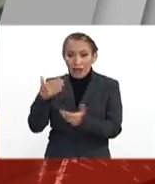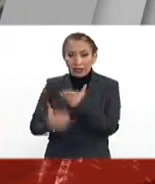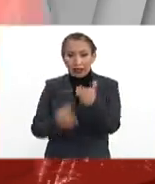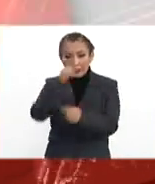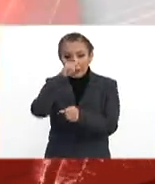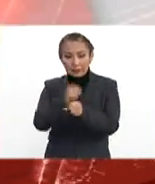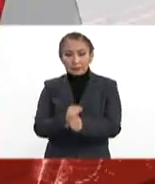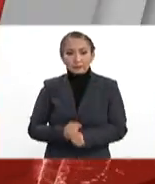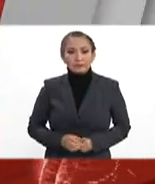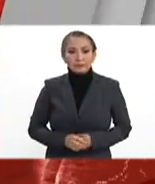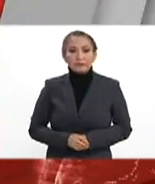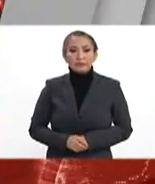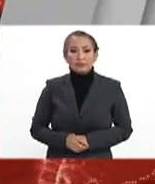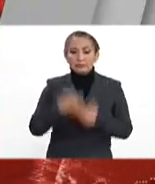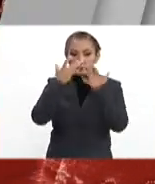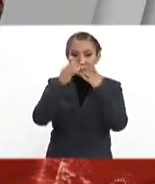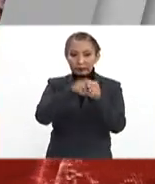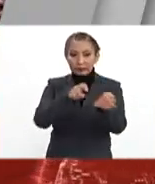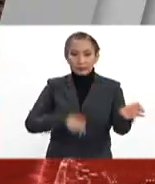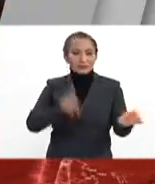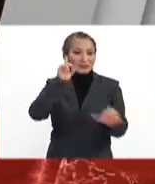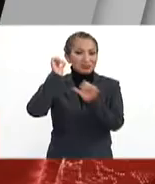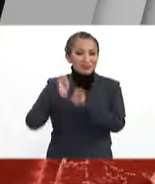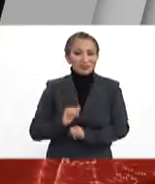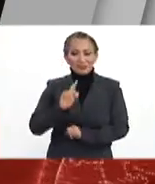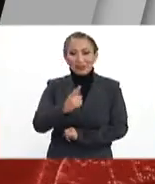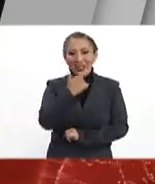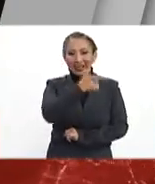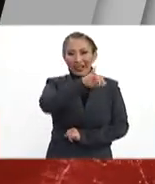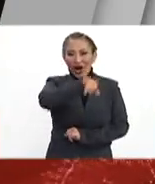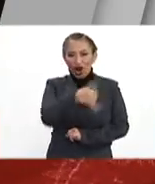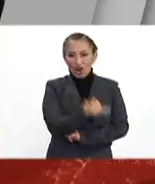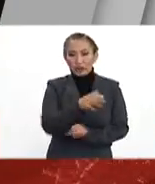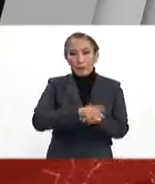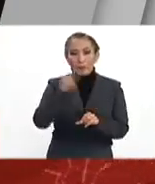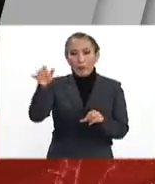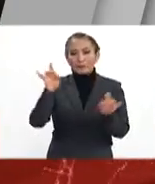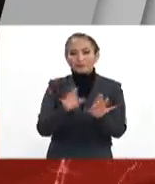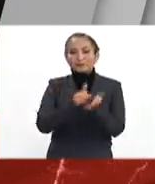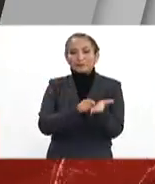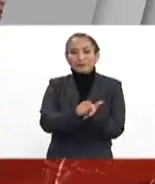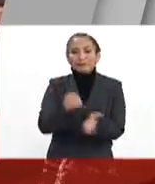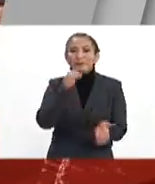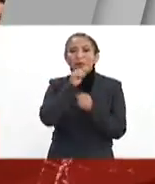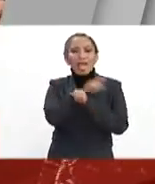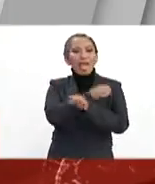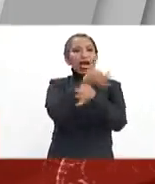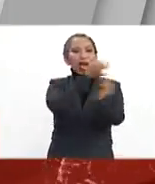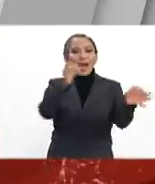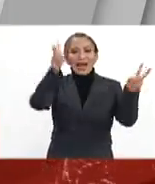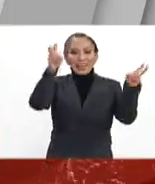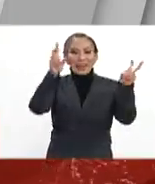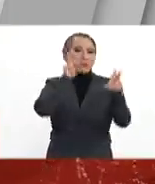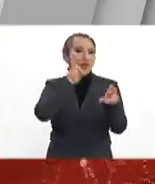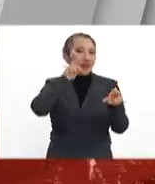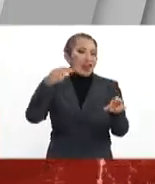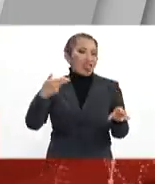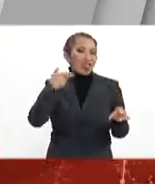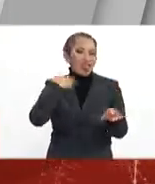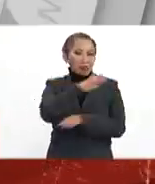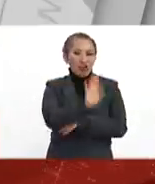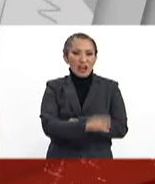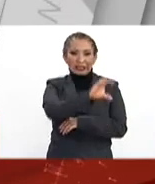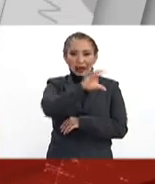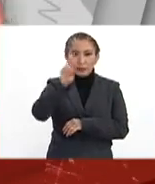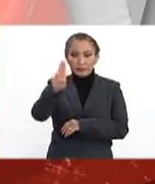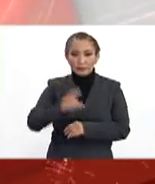Secretaría. Renuncia la vocera de la Procuraduría de la Ciudad de México por los tuits publicados sobre el caso de la joven hallada muerta